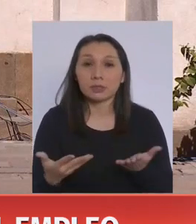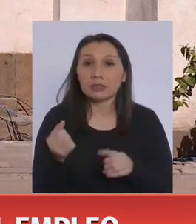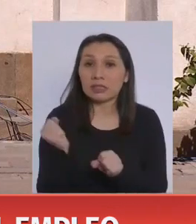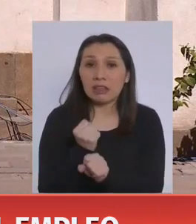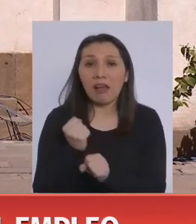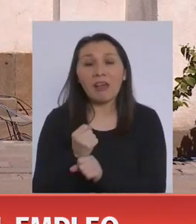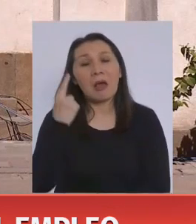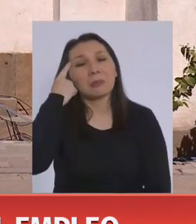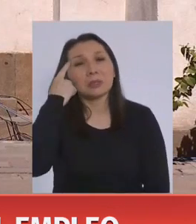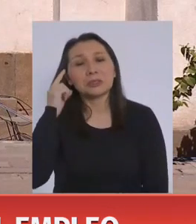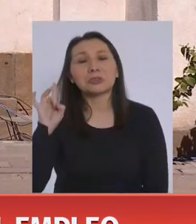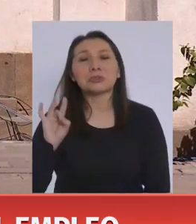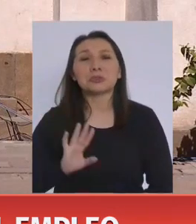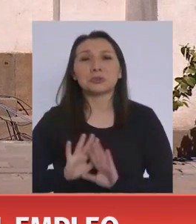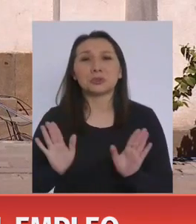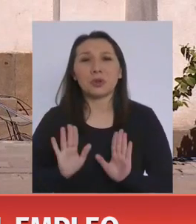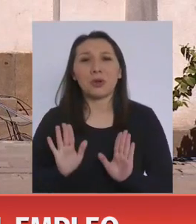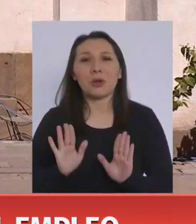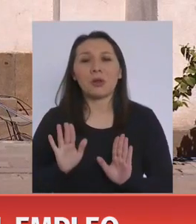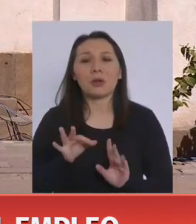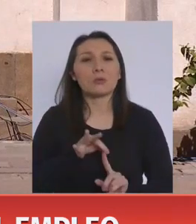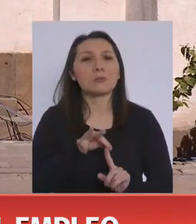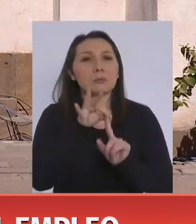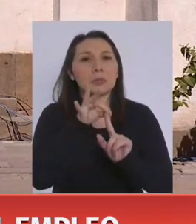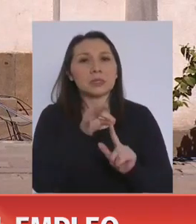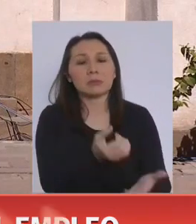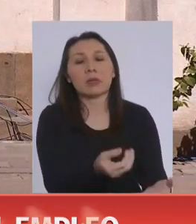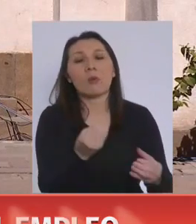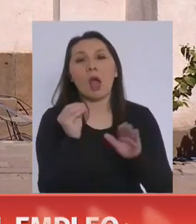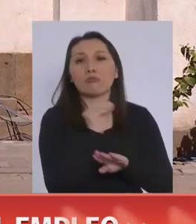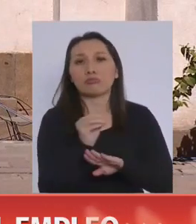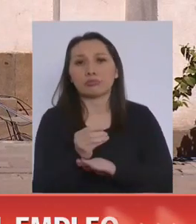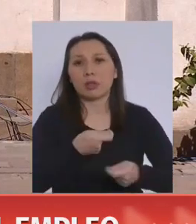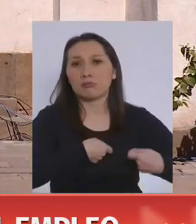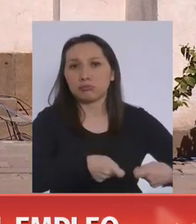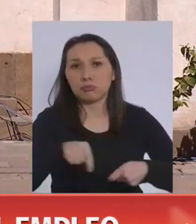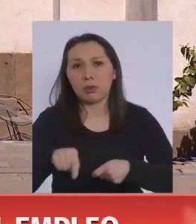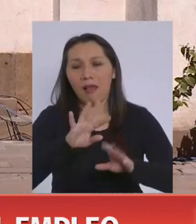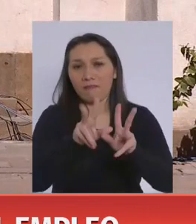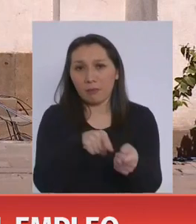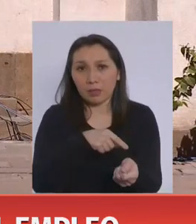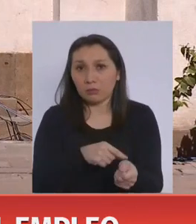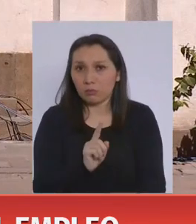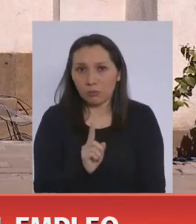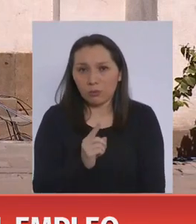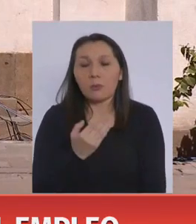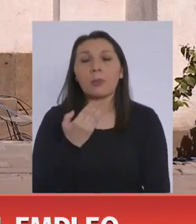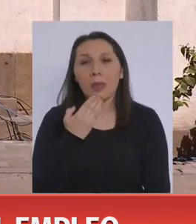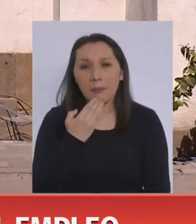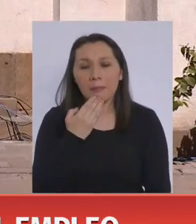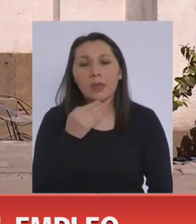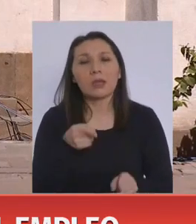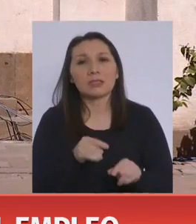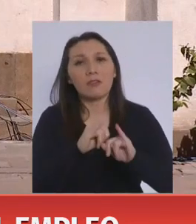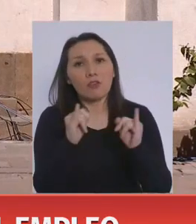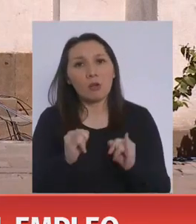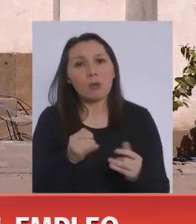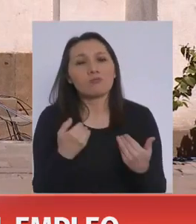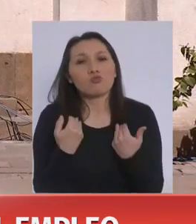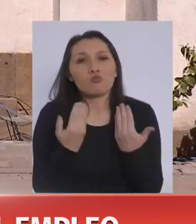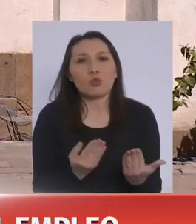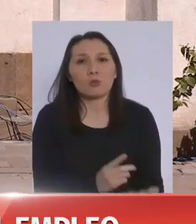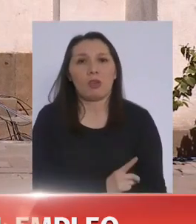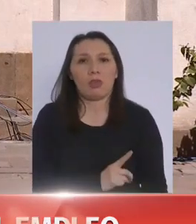trabajo no es solo el principal medio de sustento de las familias chilenas, es también una forma de